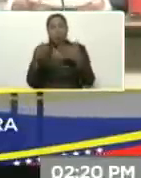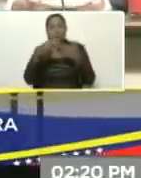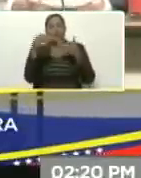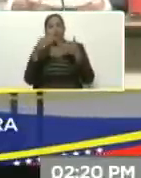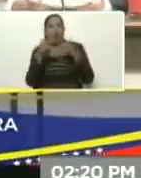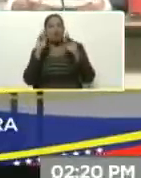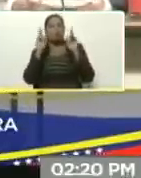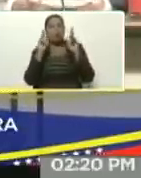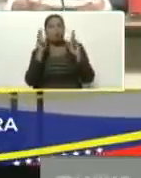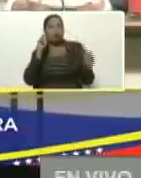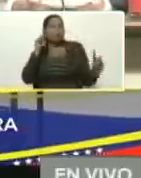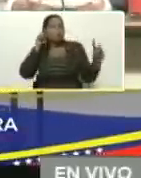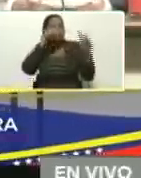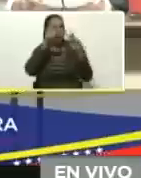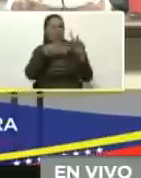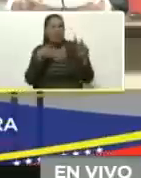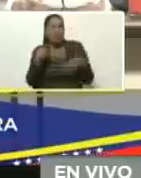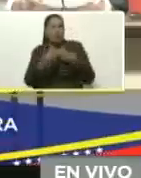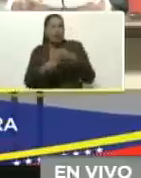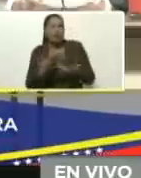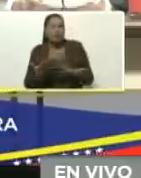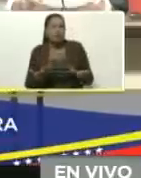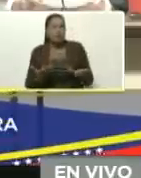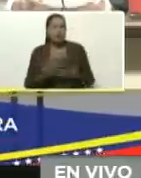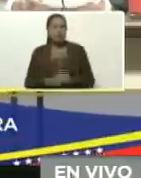y nuestro objetivo es llegar a